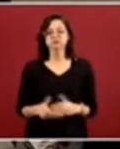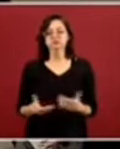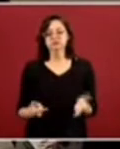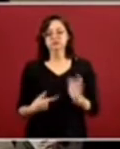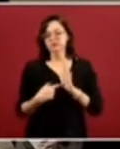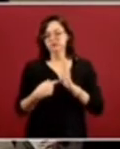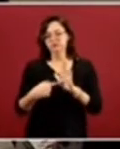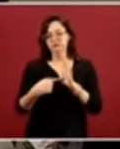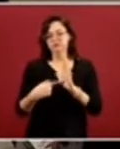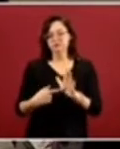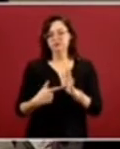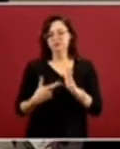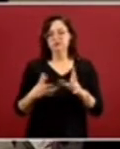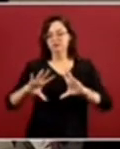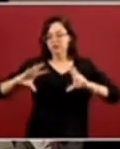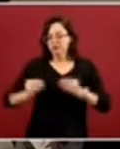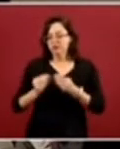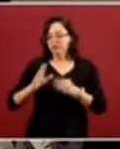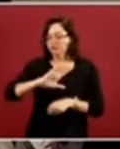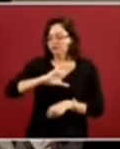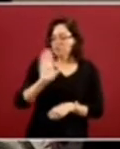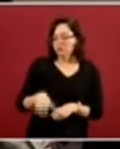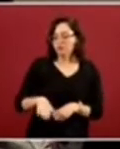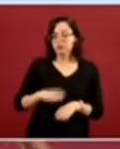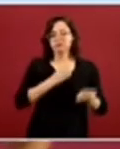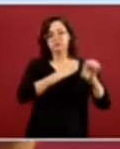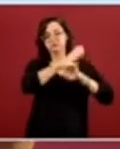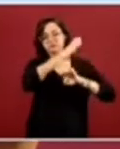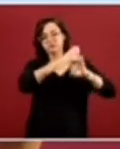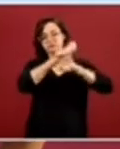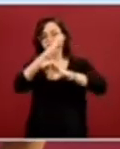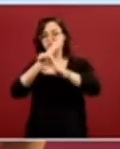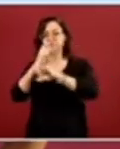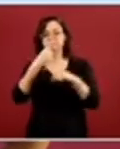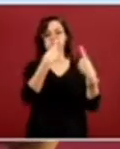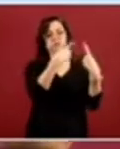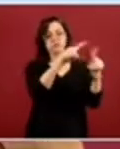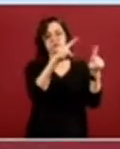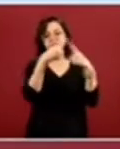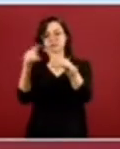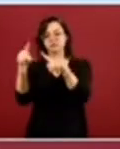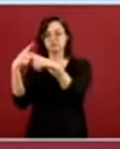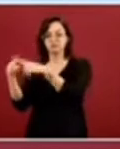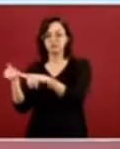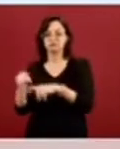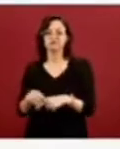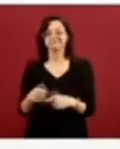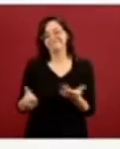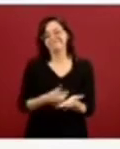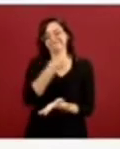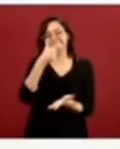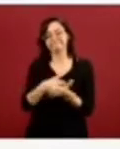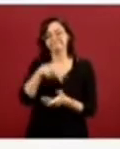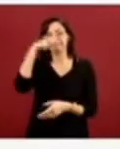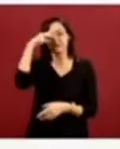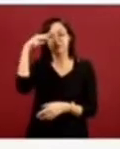la estadística cruda de muertes que han ocurrido por entidad federativa, y la Ciudad de México tiene